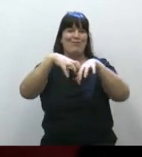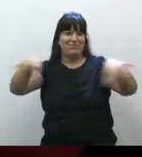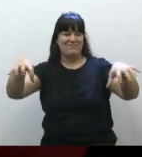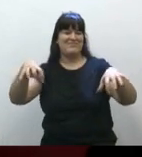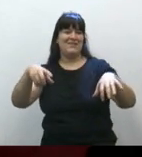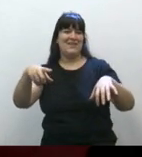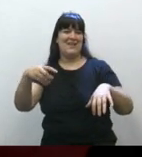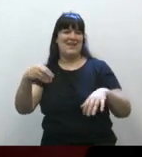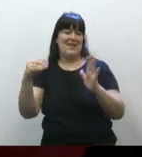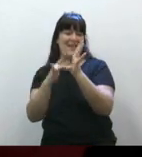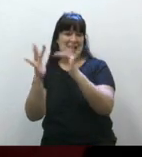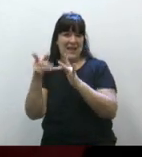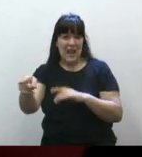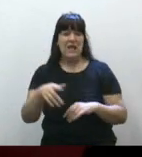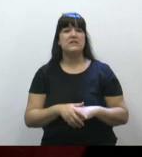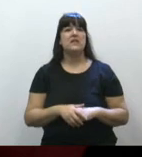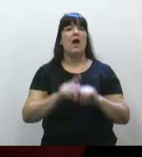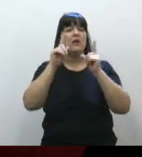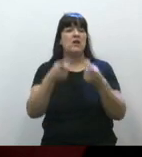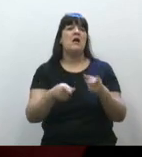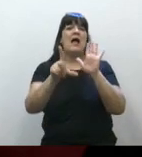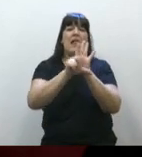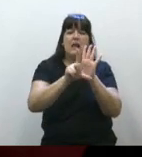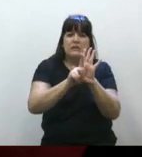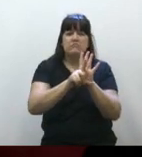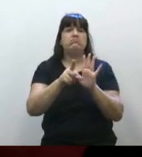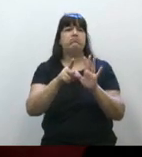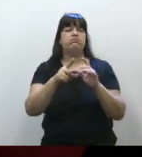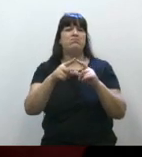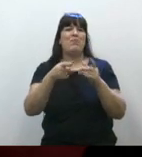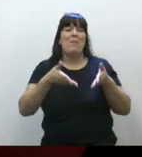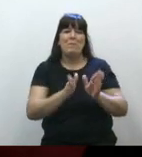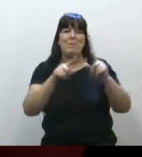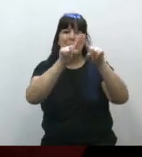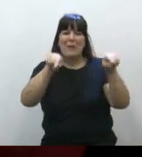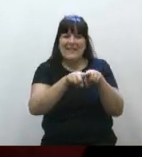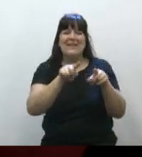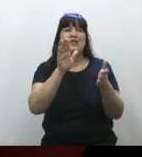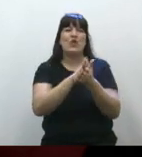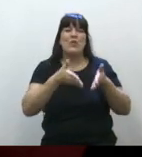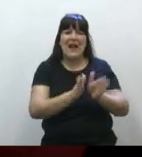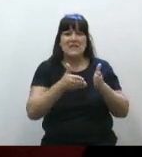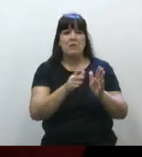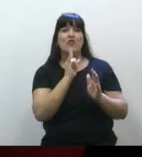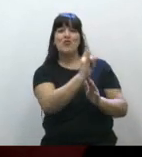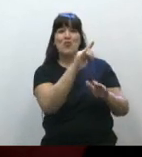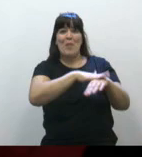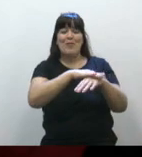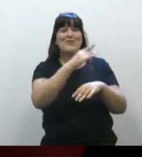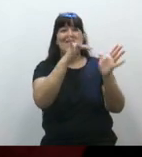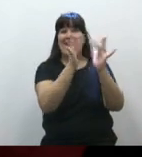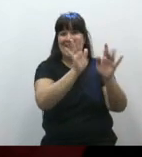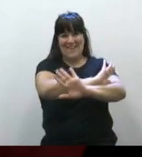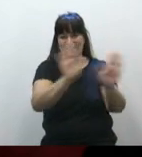las partidas no las hacía más la iglesia ni la de nacimiento ni la de defunción pasamos por perón